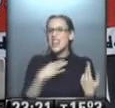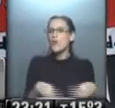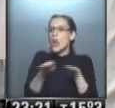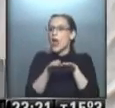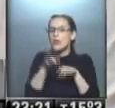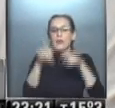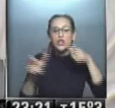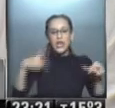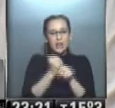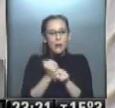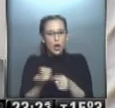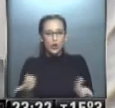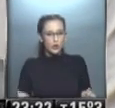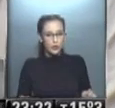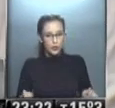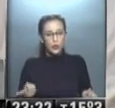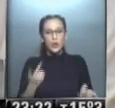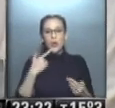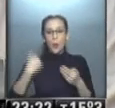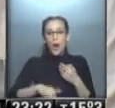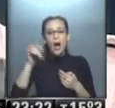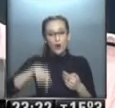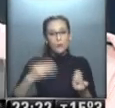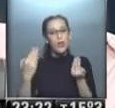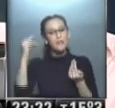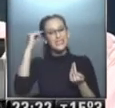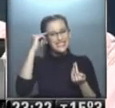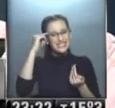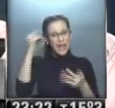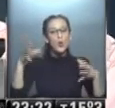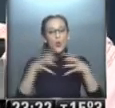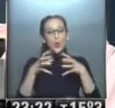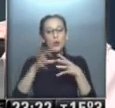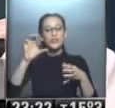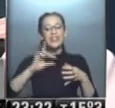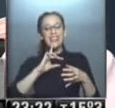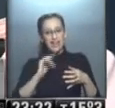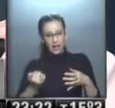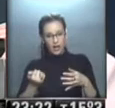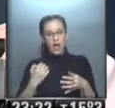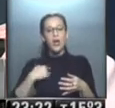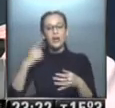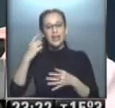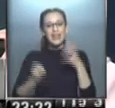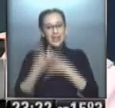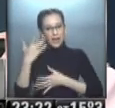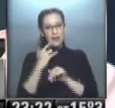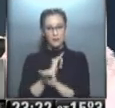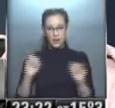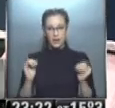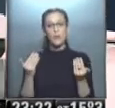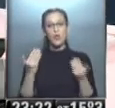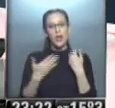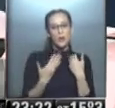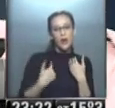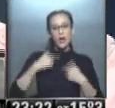propios trabajadores. A partir de esta fecha, poder pensar junto con los compañeros de la CTA en lanzar una campaña, en poder concientizar,